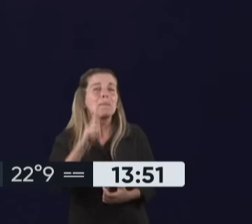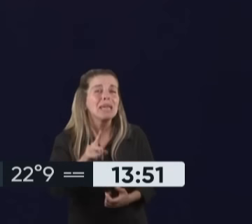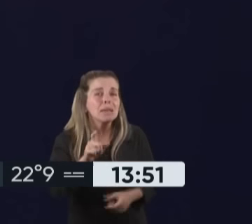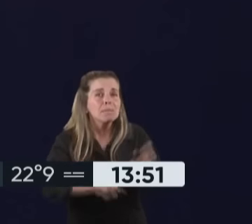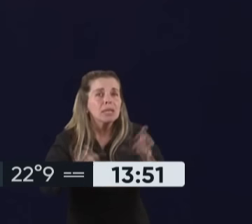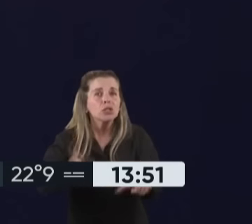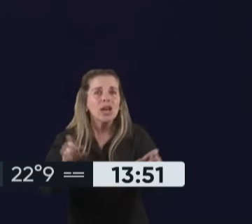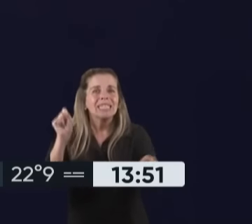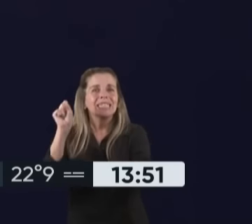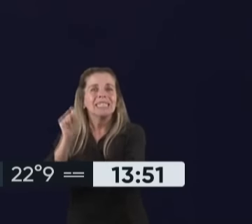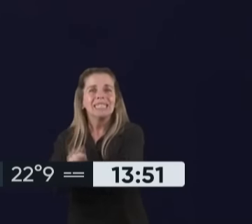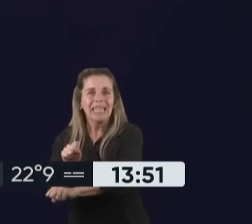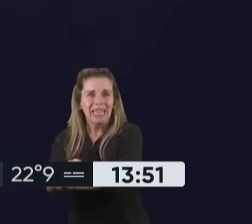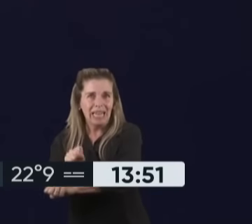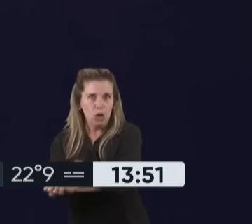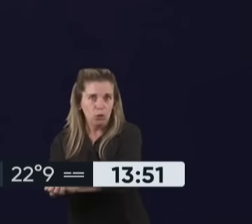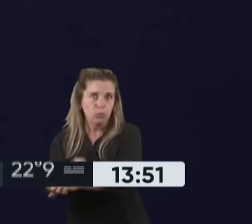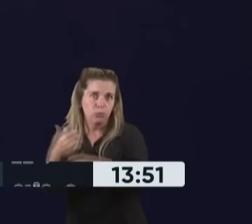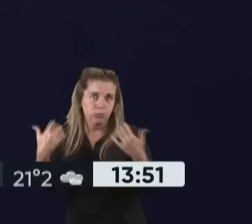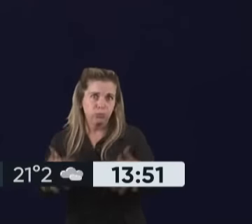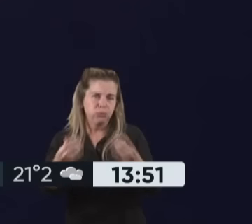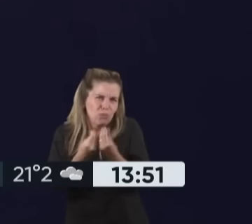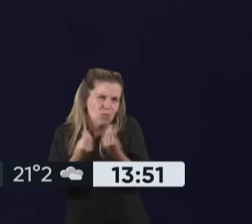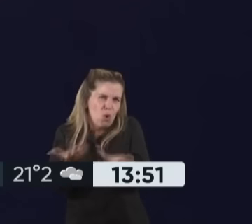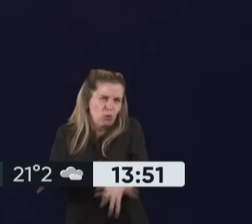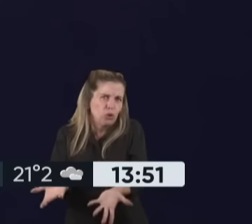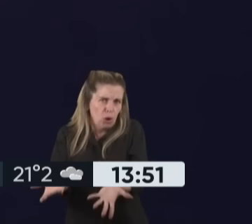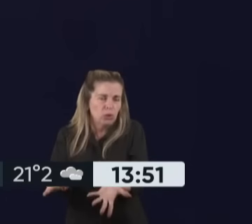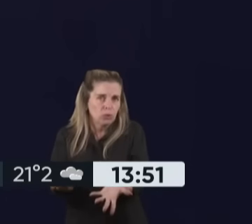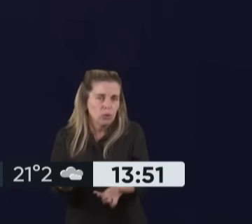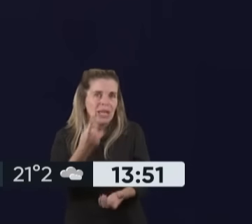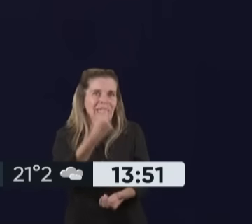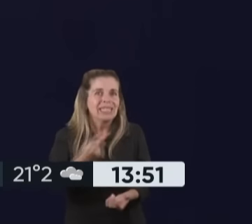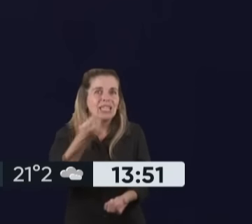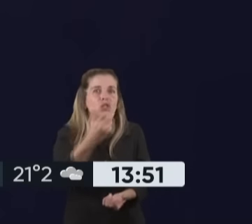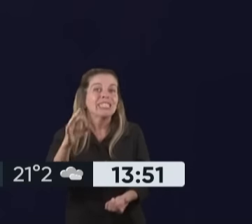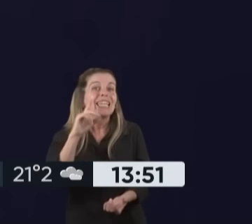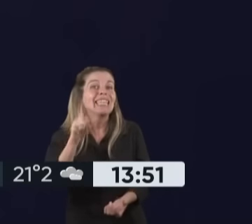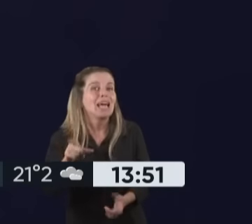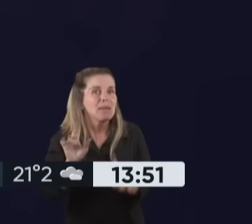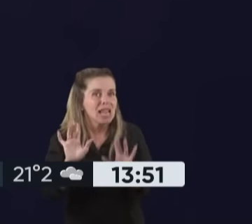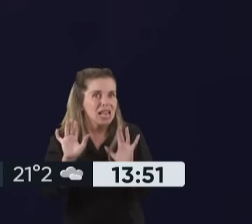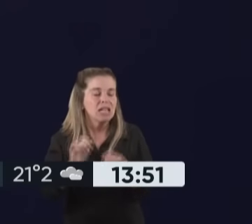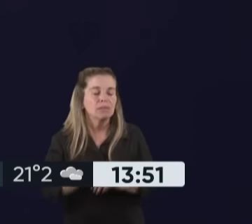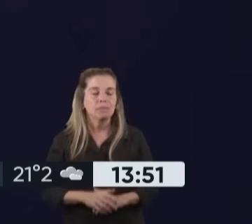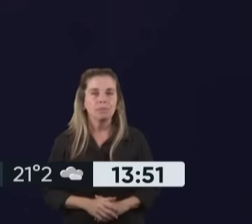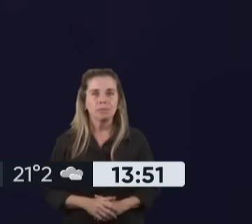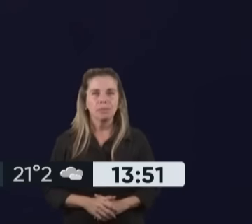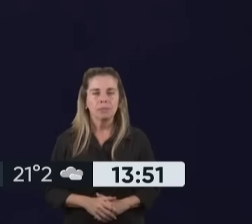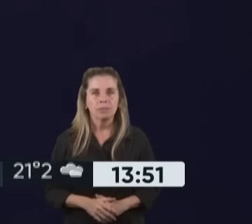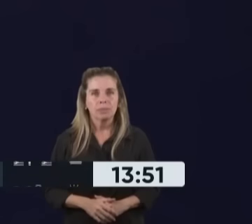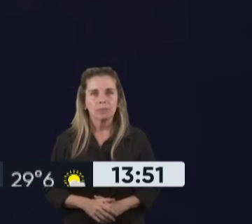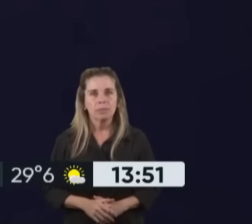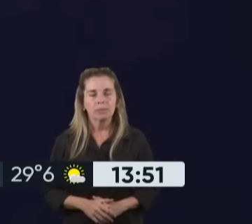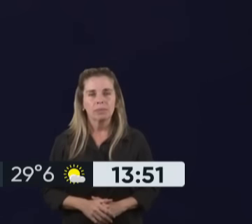detenidos. 160.000, muchos todavía con los viejos modelos